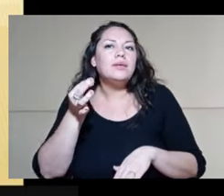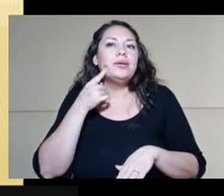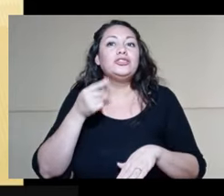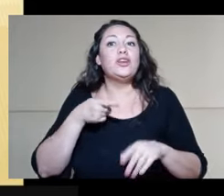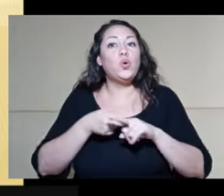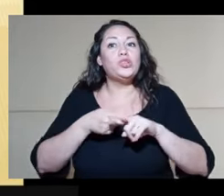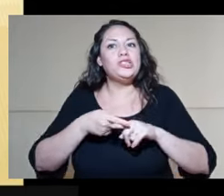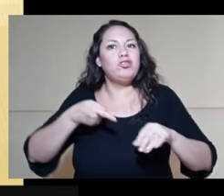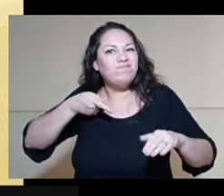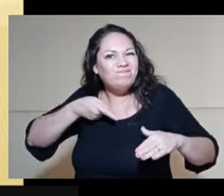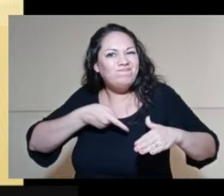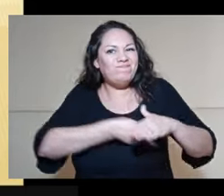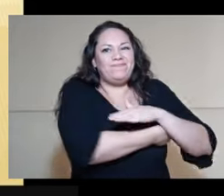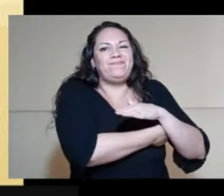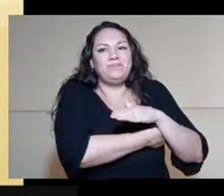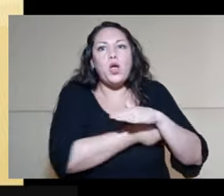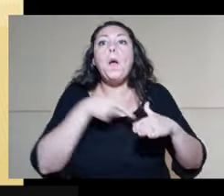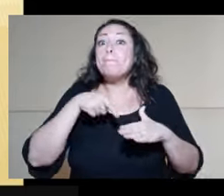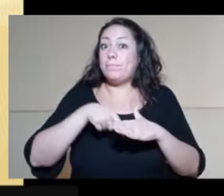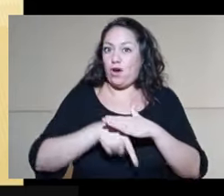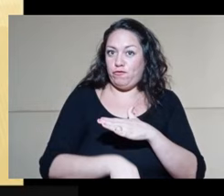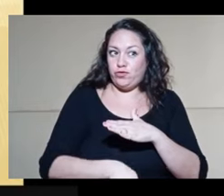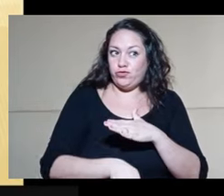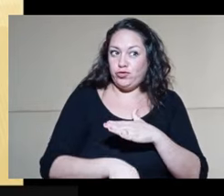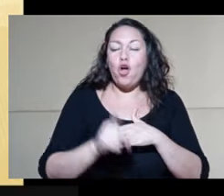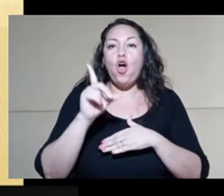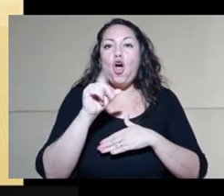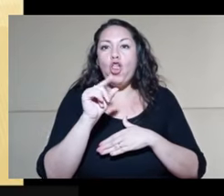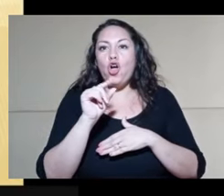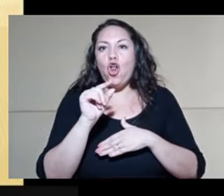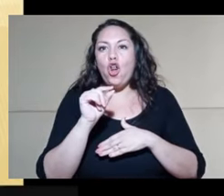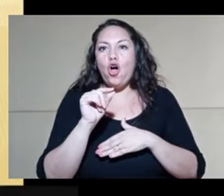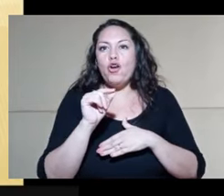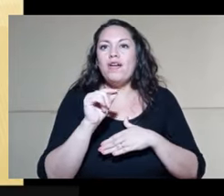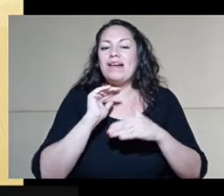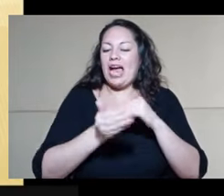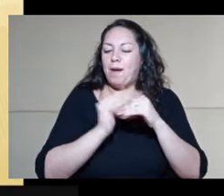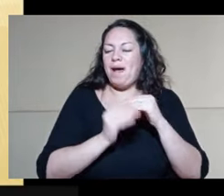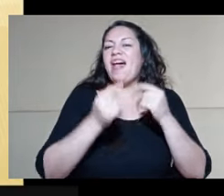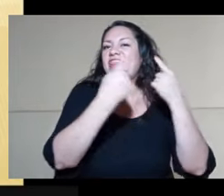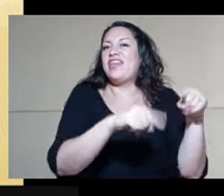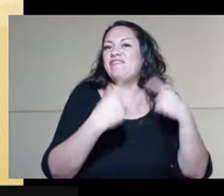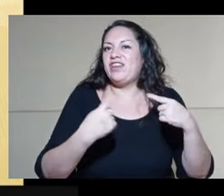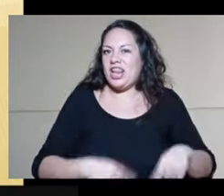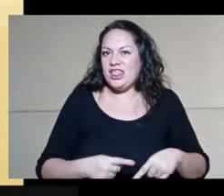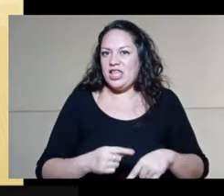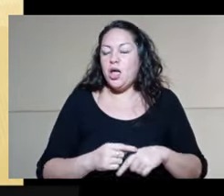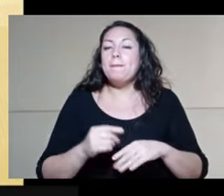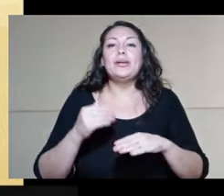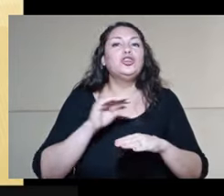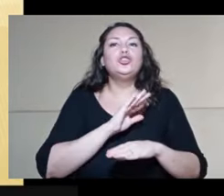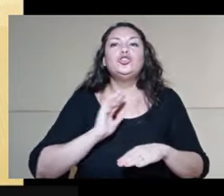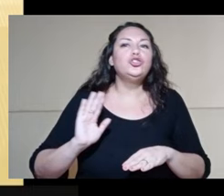de la piel. Ahora, si yo me entierro un cuchillo, va a ser un corte más profundo, por lo tanto va a involucrar distintas capas de la